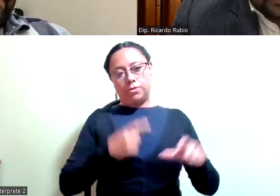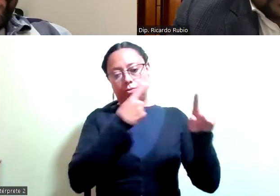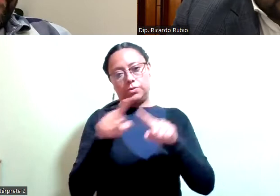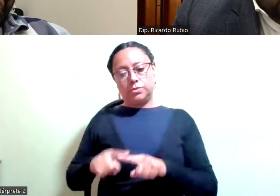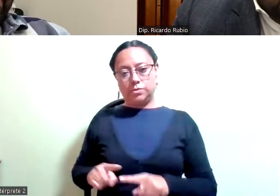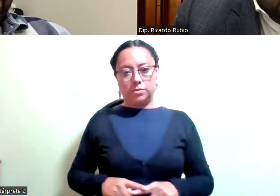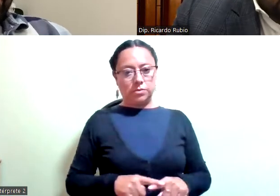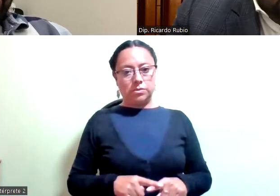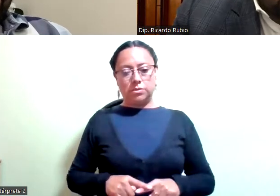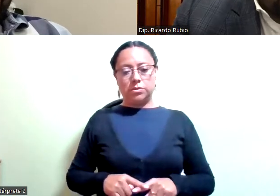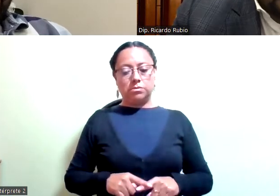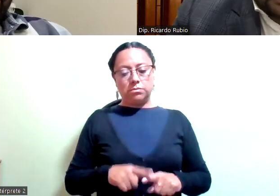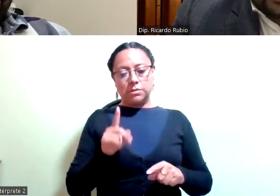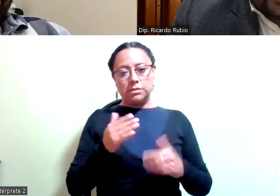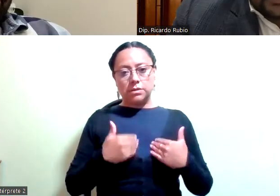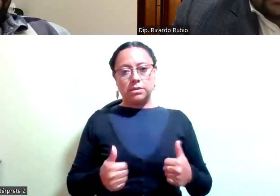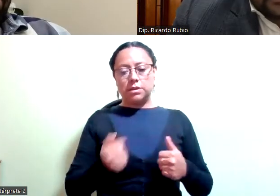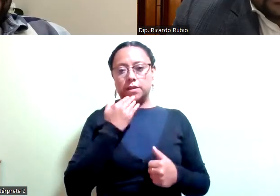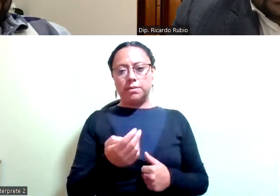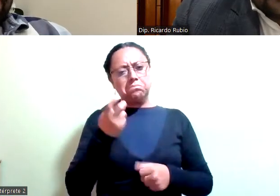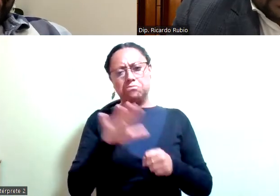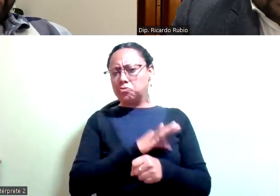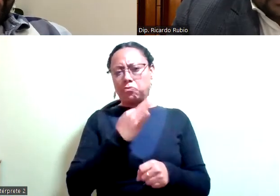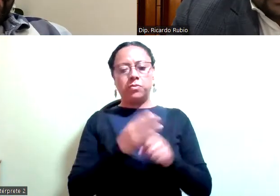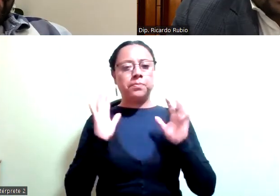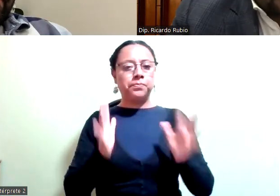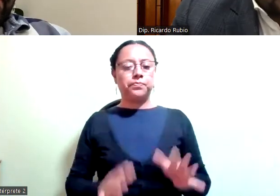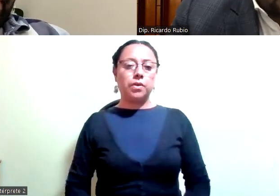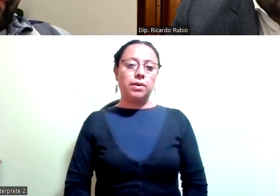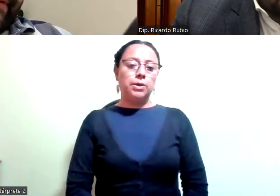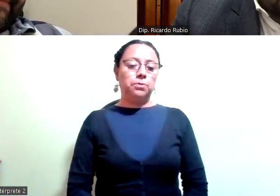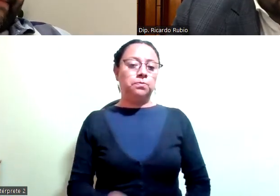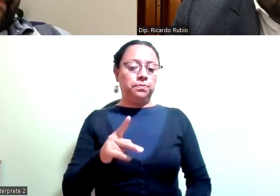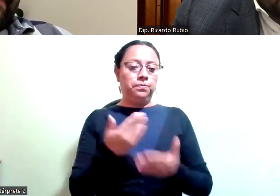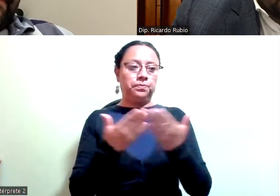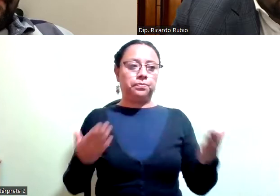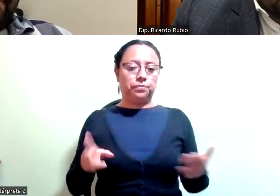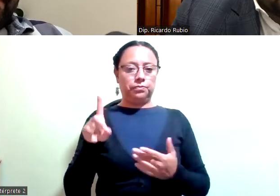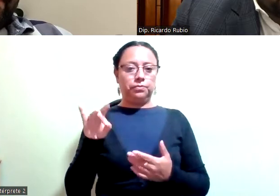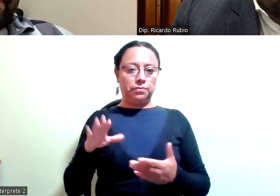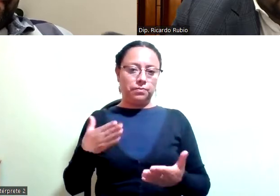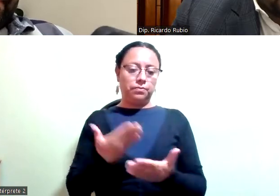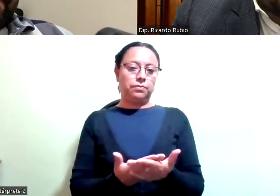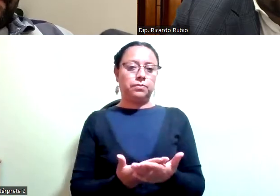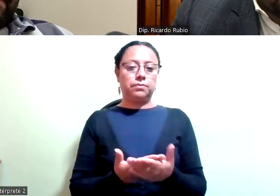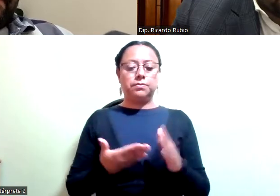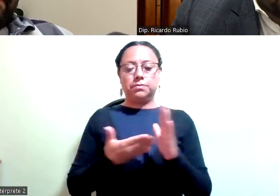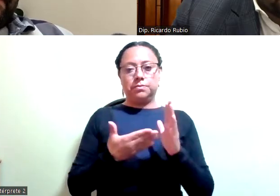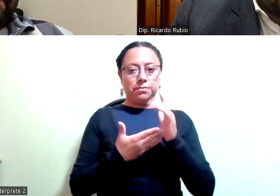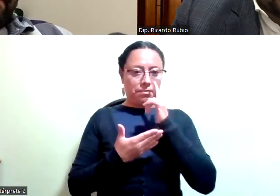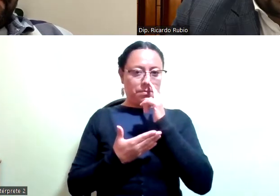entendidos como tales, sería suficiente. Pero el dictamen lo que estipula